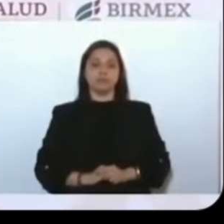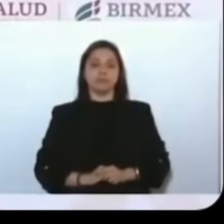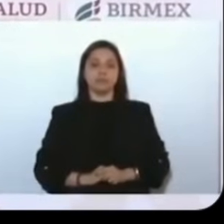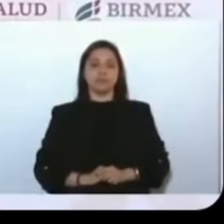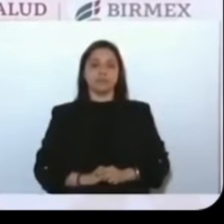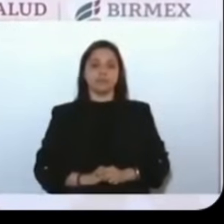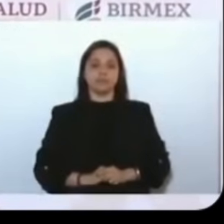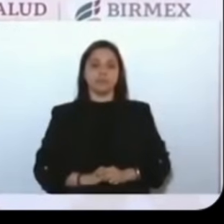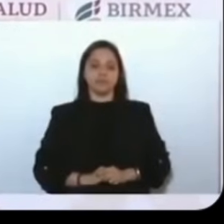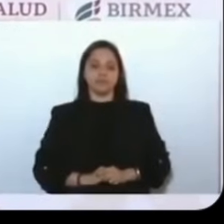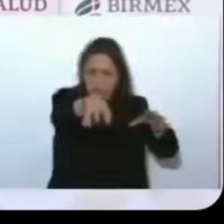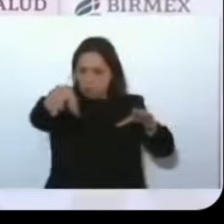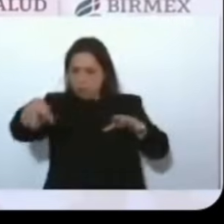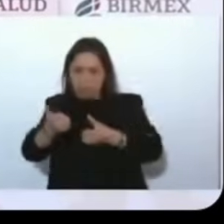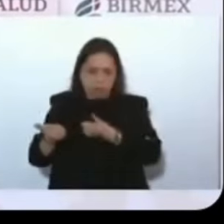ustedes,